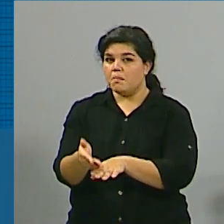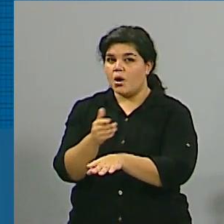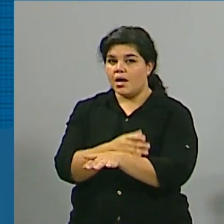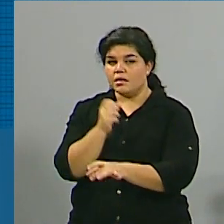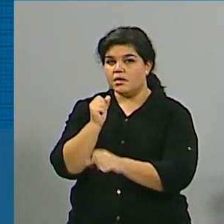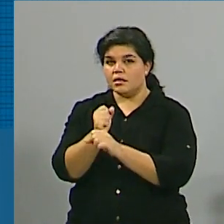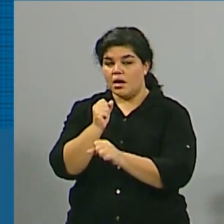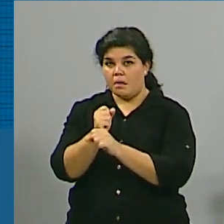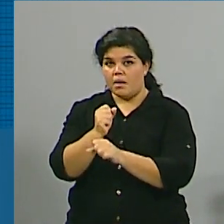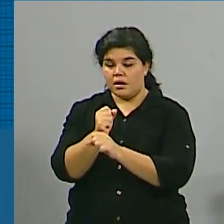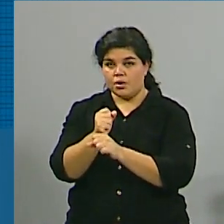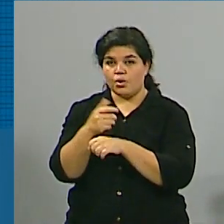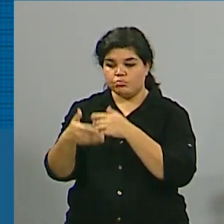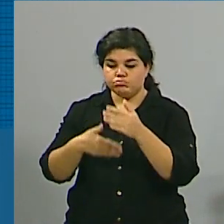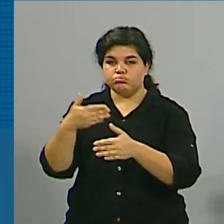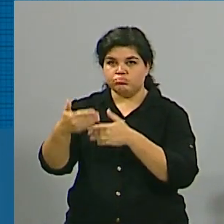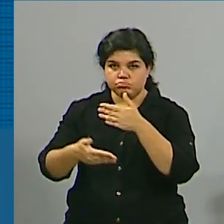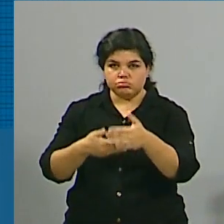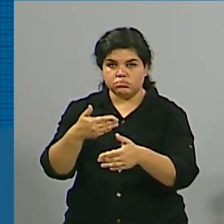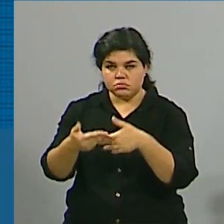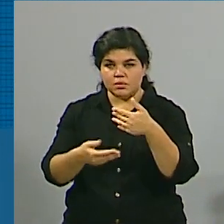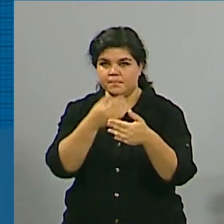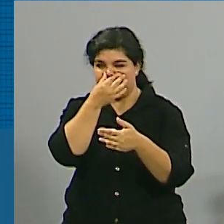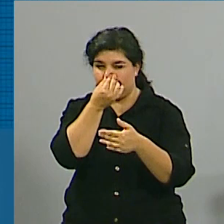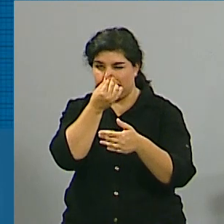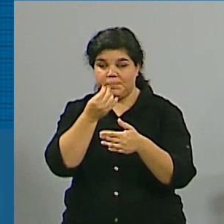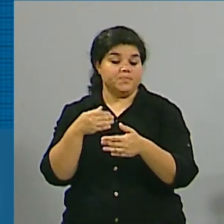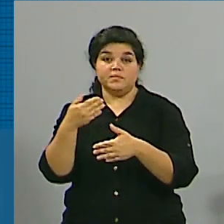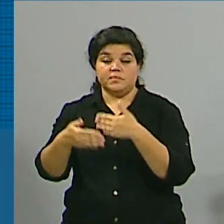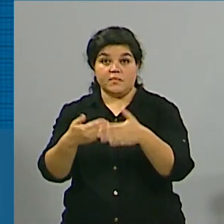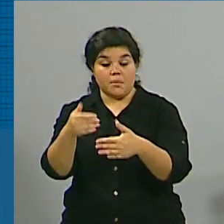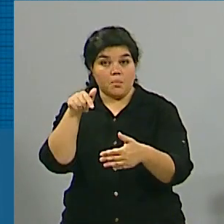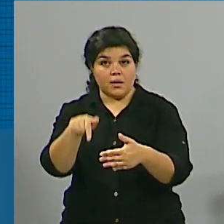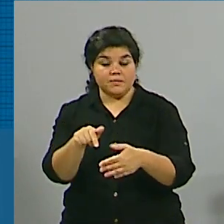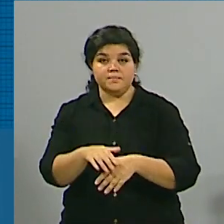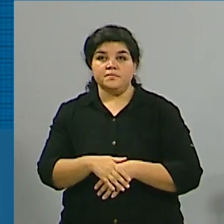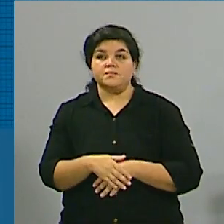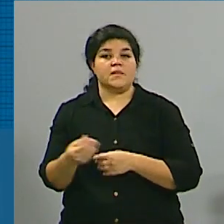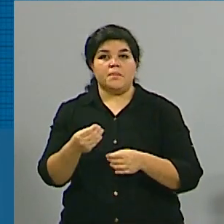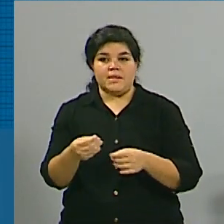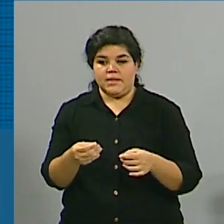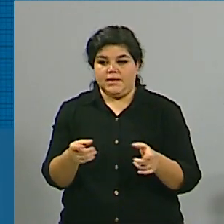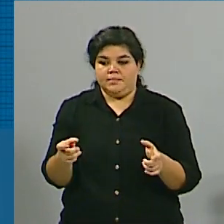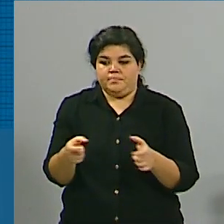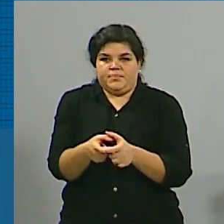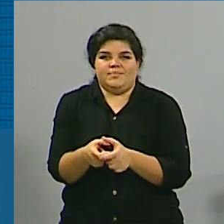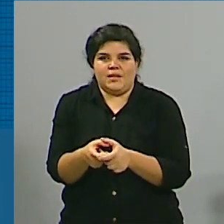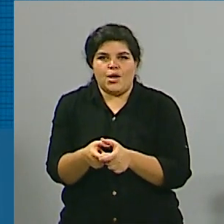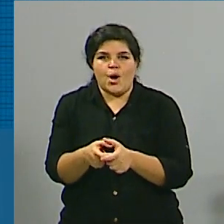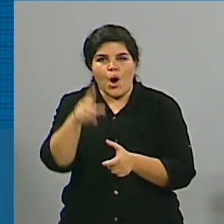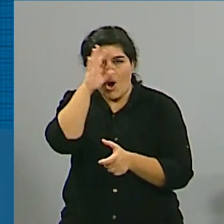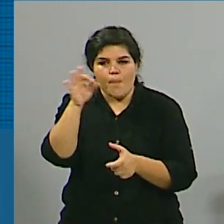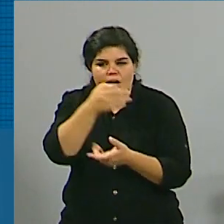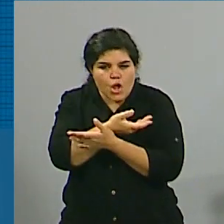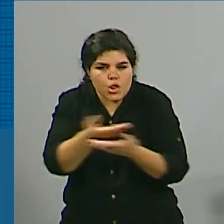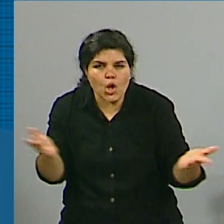un reflejo de, si bien digo, la muestra toma un número limitado de casos, es una tendencia de lo que es la opinión pública